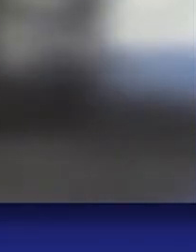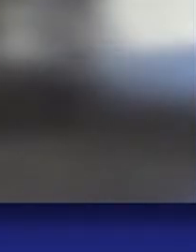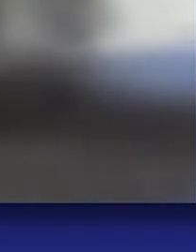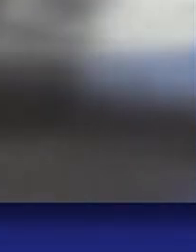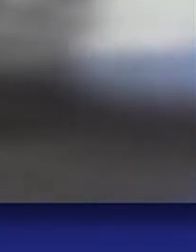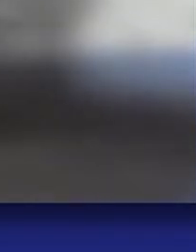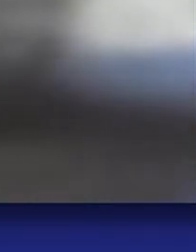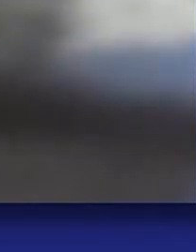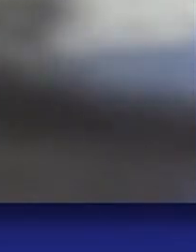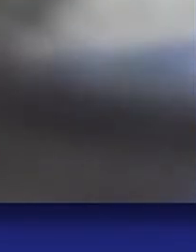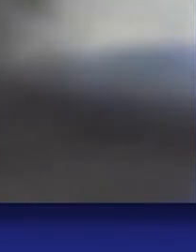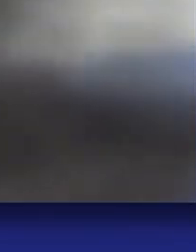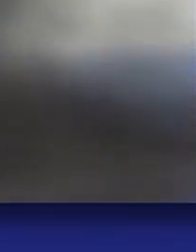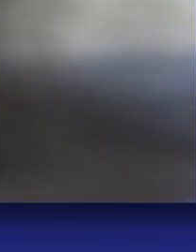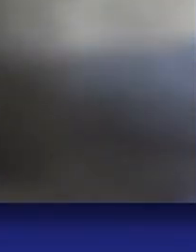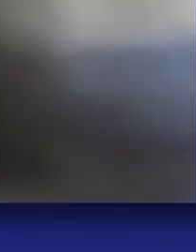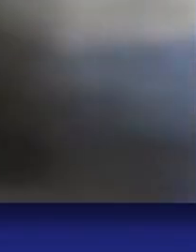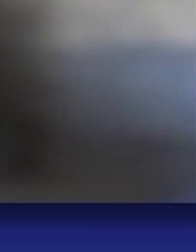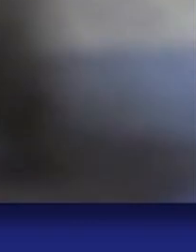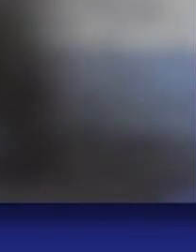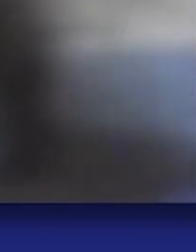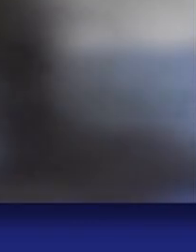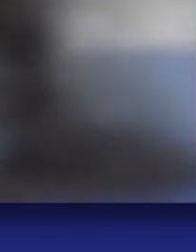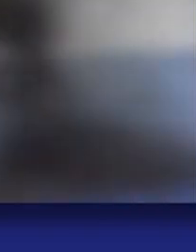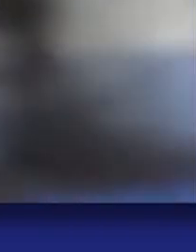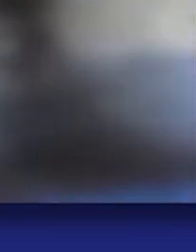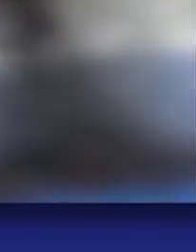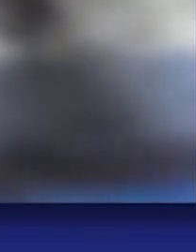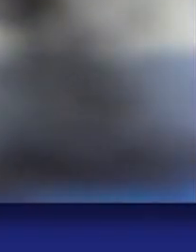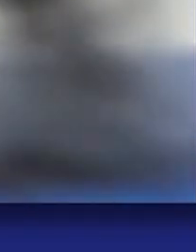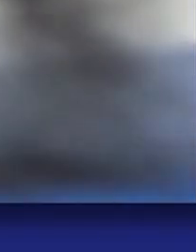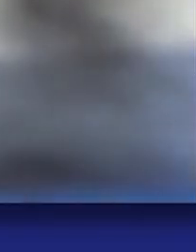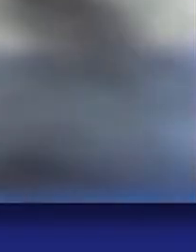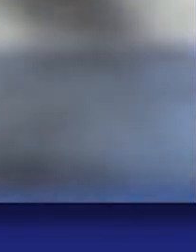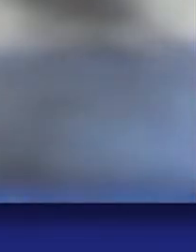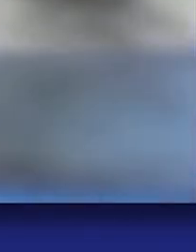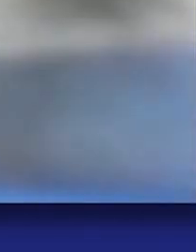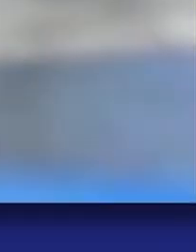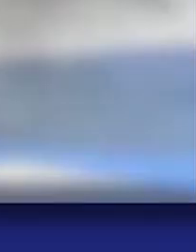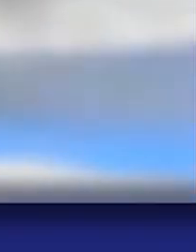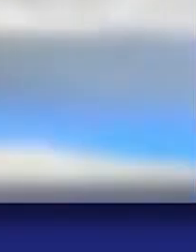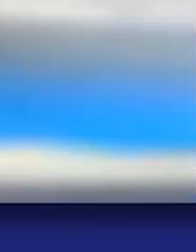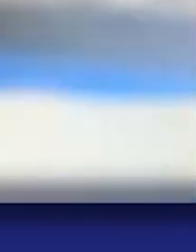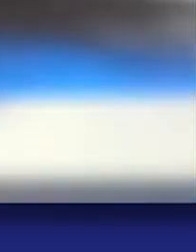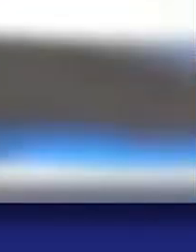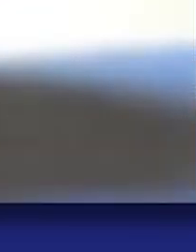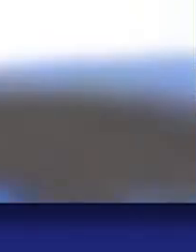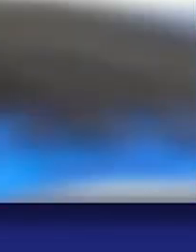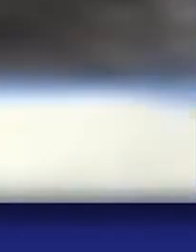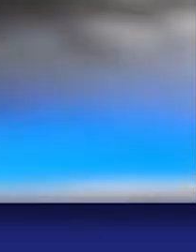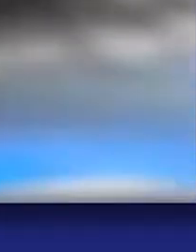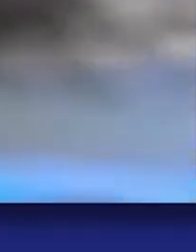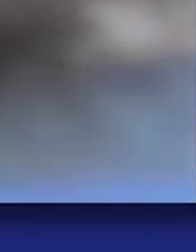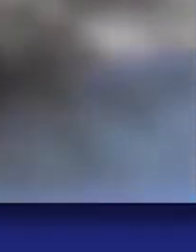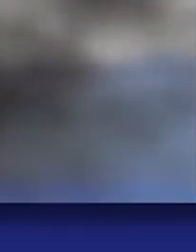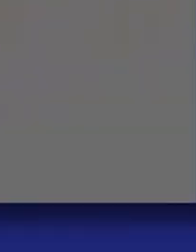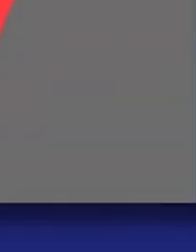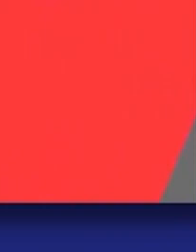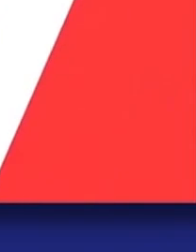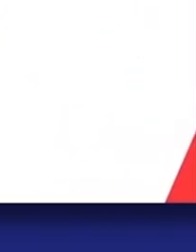de Calidad, construiremos una actividad interactiva de identificación de los campos eléctricos diseñada con la aplicación